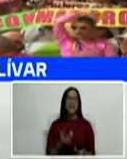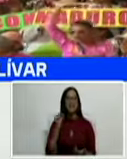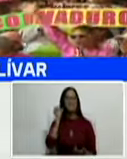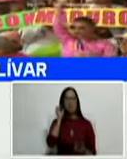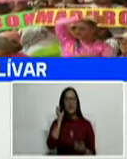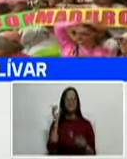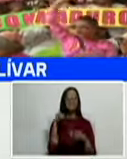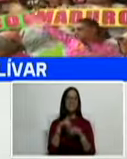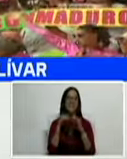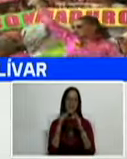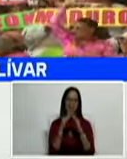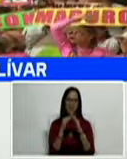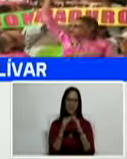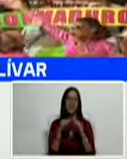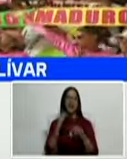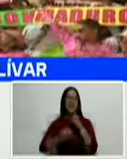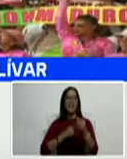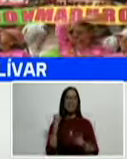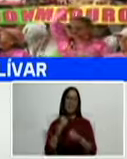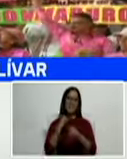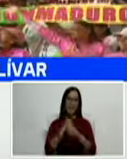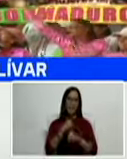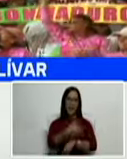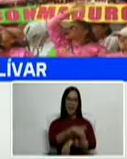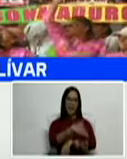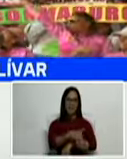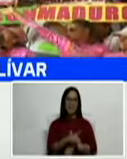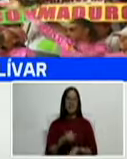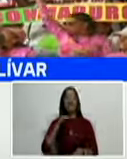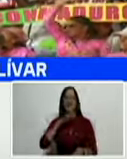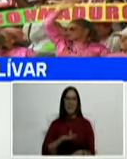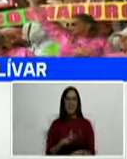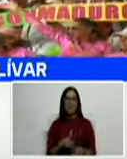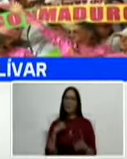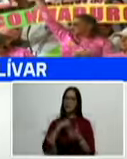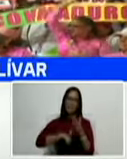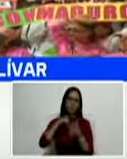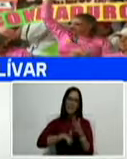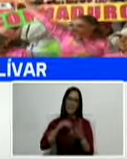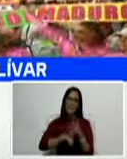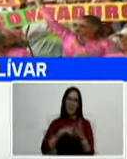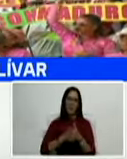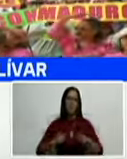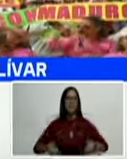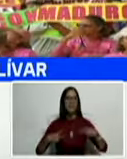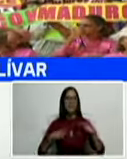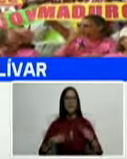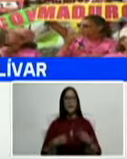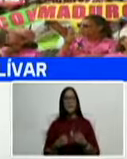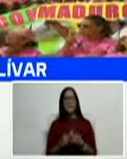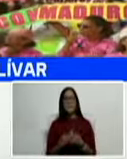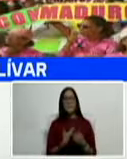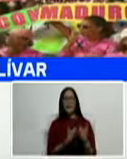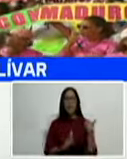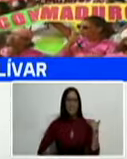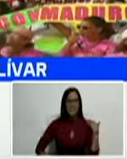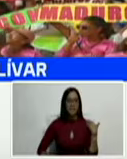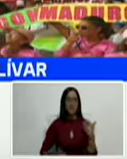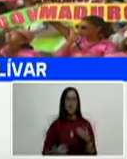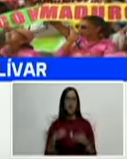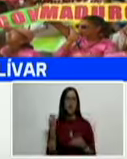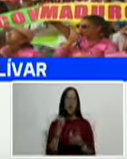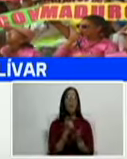casa, a las que hacen el trabajo en la calle, a las que están constantemente, mi presidente, pensando en cómo